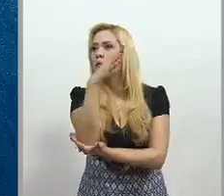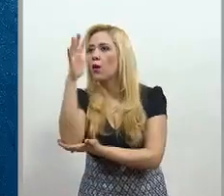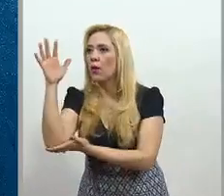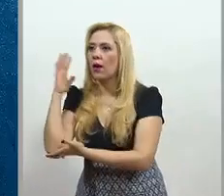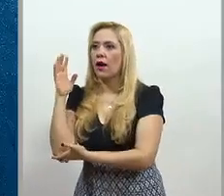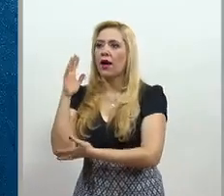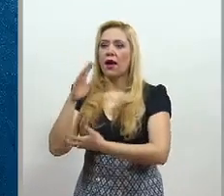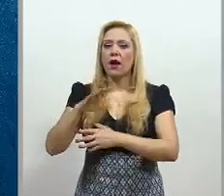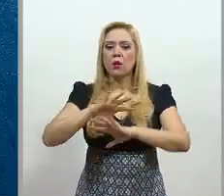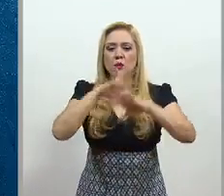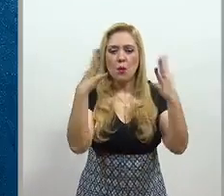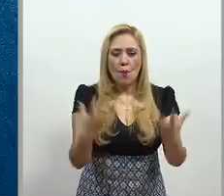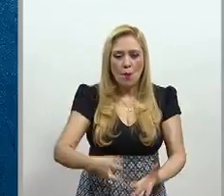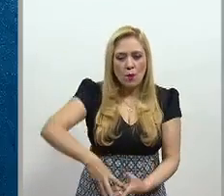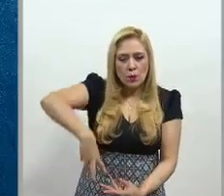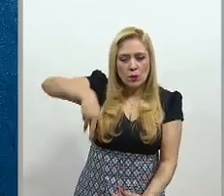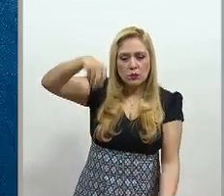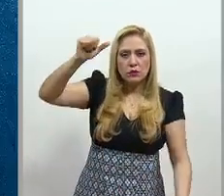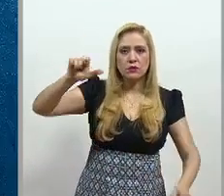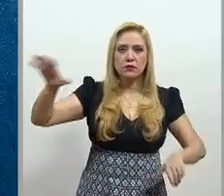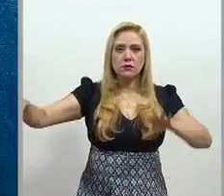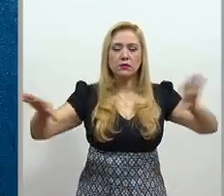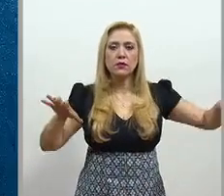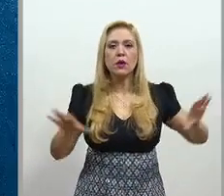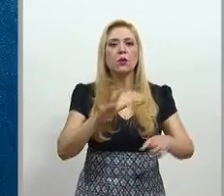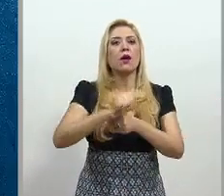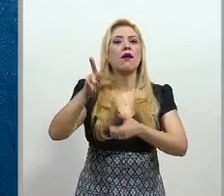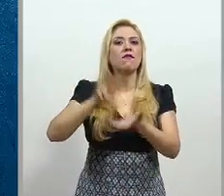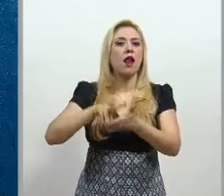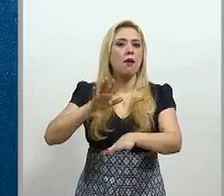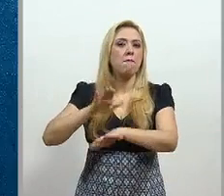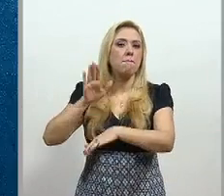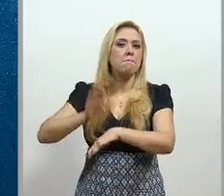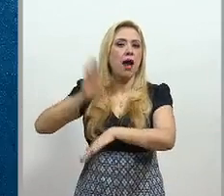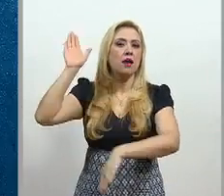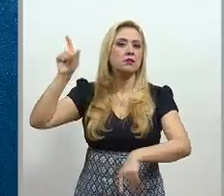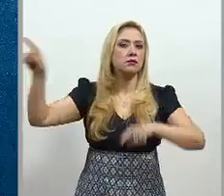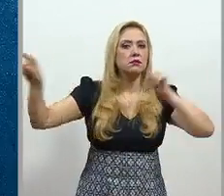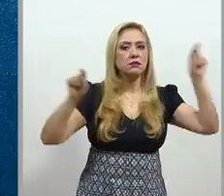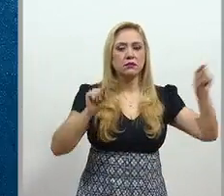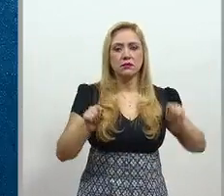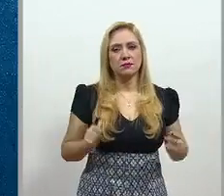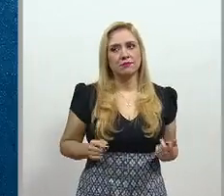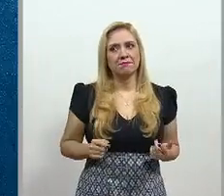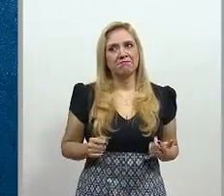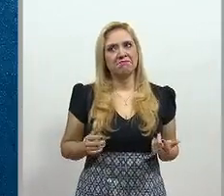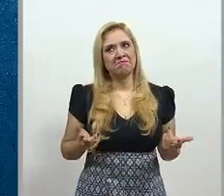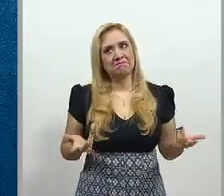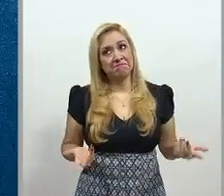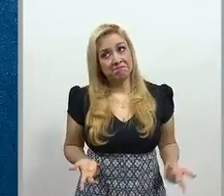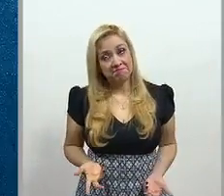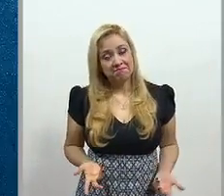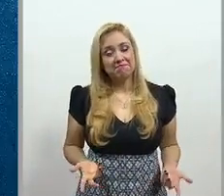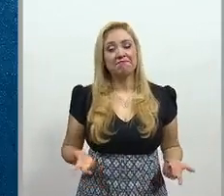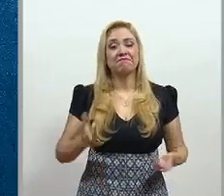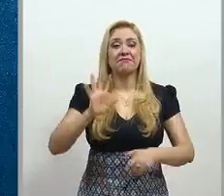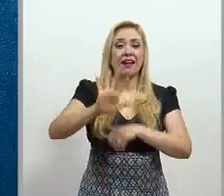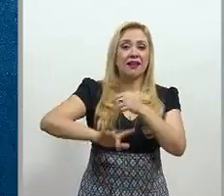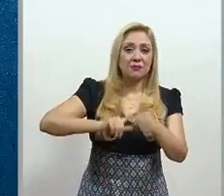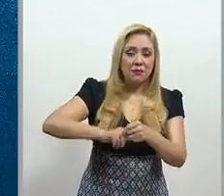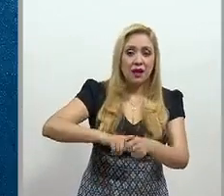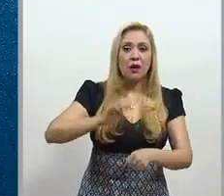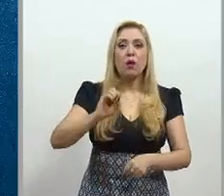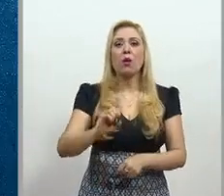más. Entonces, es allí en donde se da una igualdad de importancia a los organismos vivos, a los organismos no